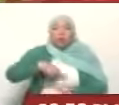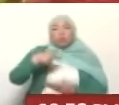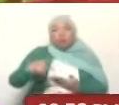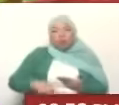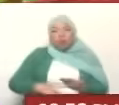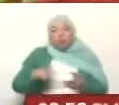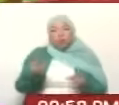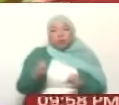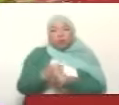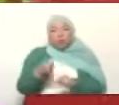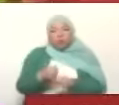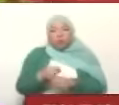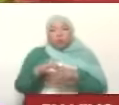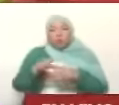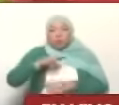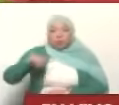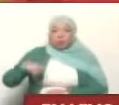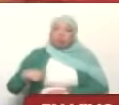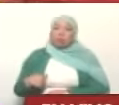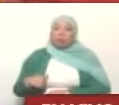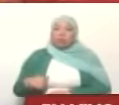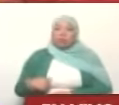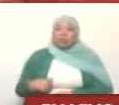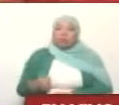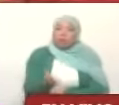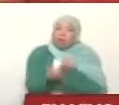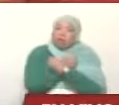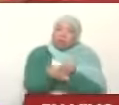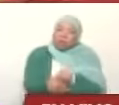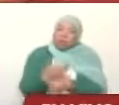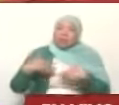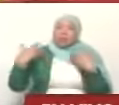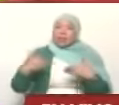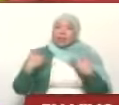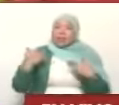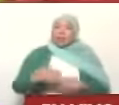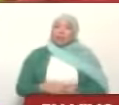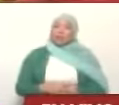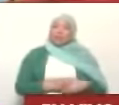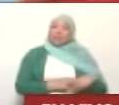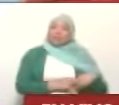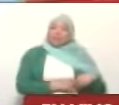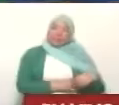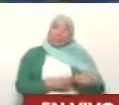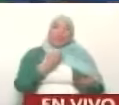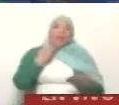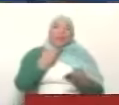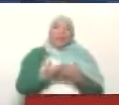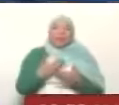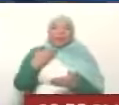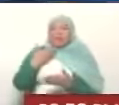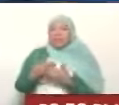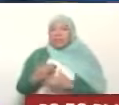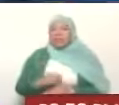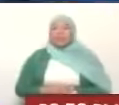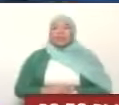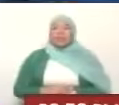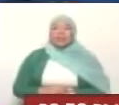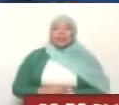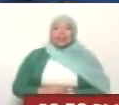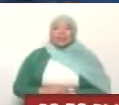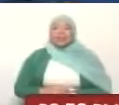propuesta. Esto somos nosotros, puro amor y alegría. Muchas bueno, gracias. Y otra,